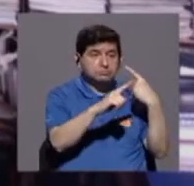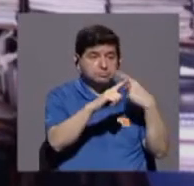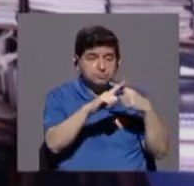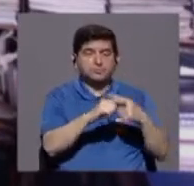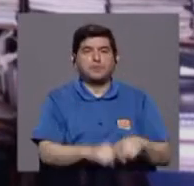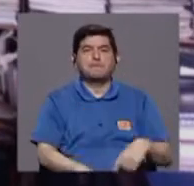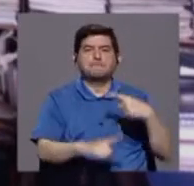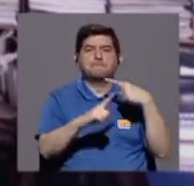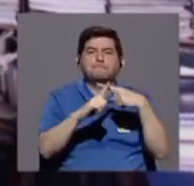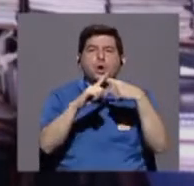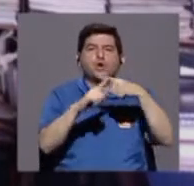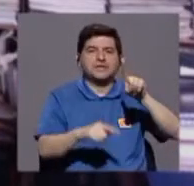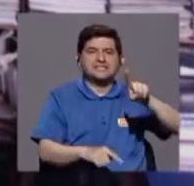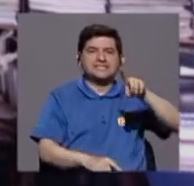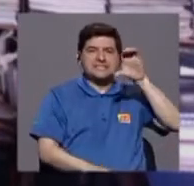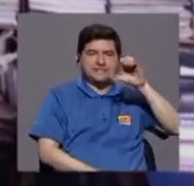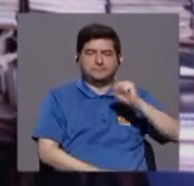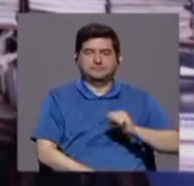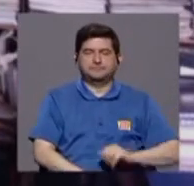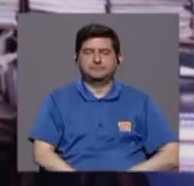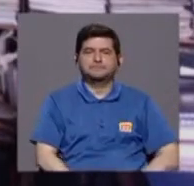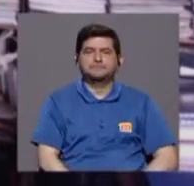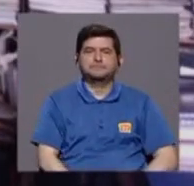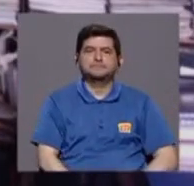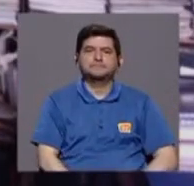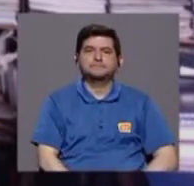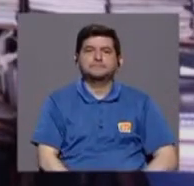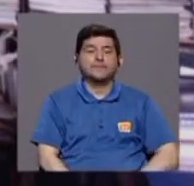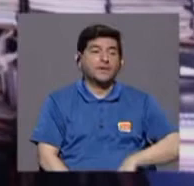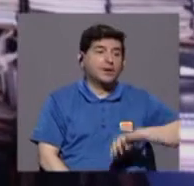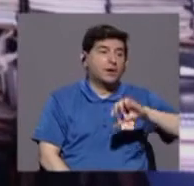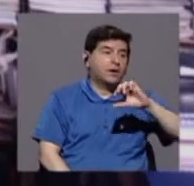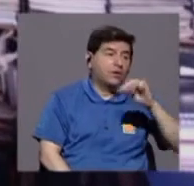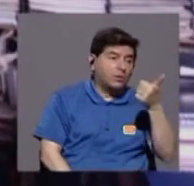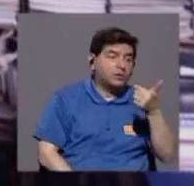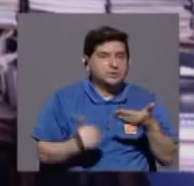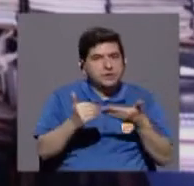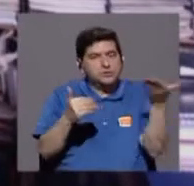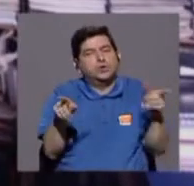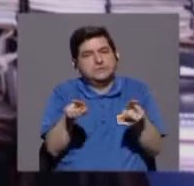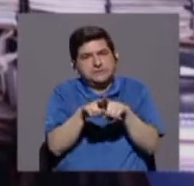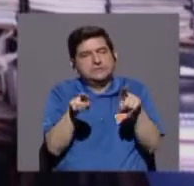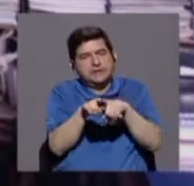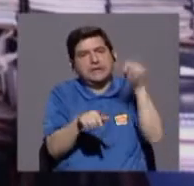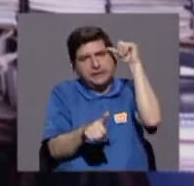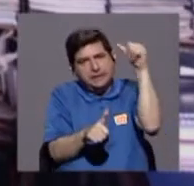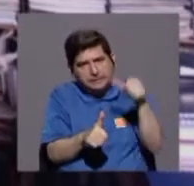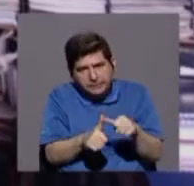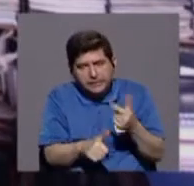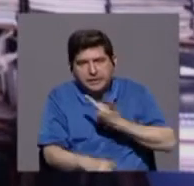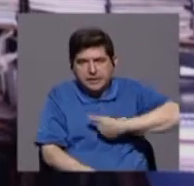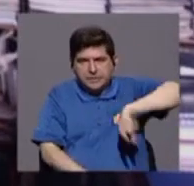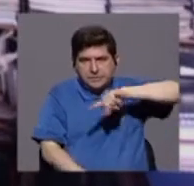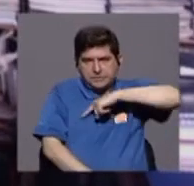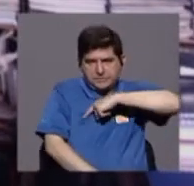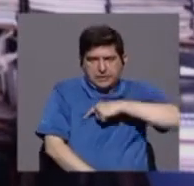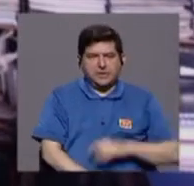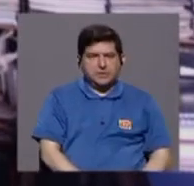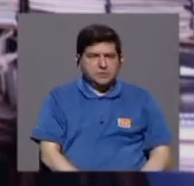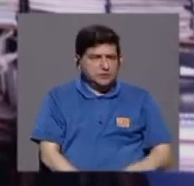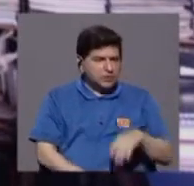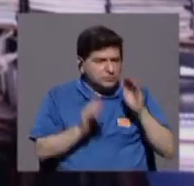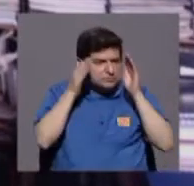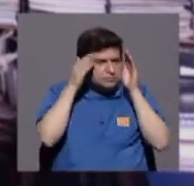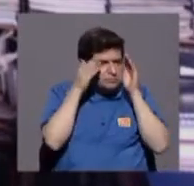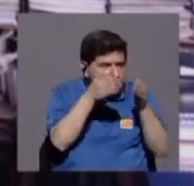100. Y bueno, otros aspectos, claro, es que si nosotros ya vemos dónde